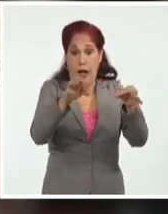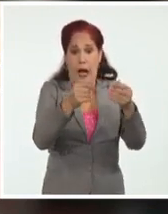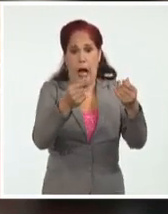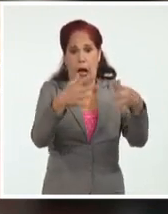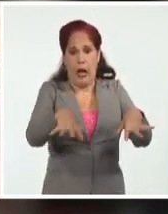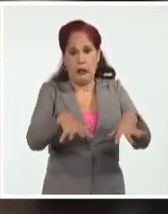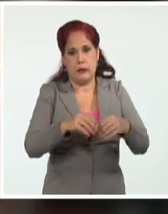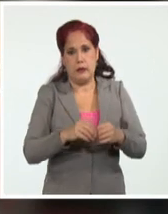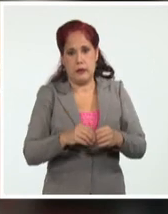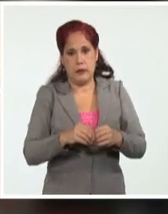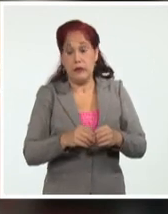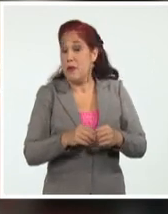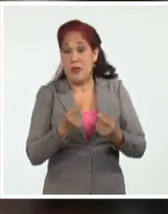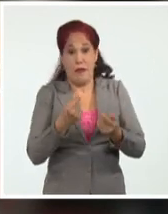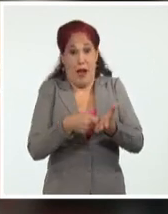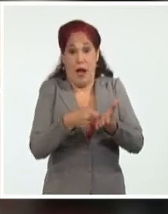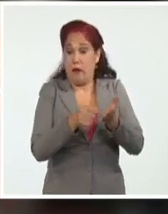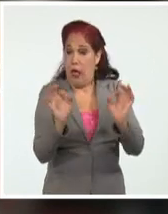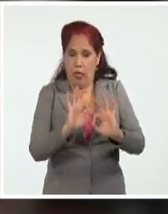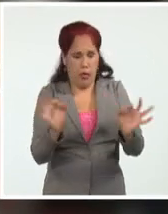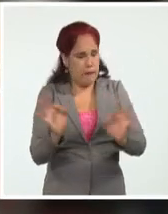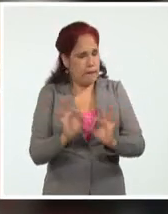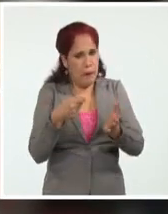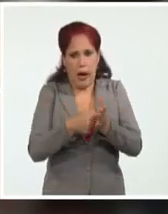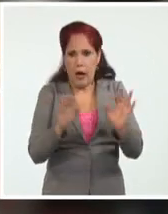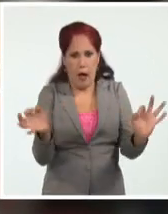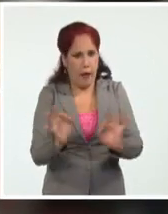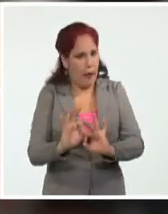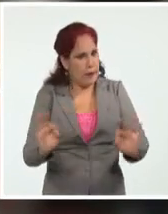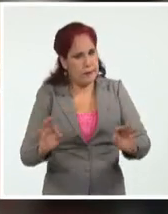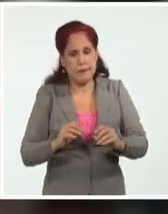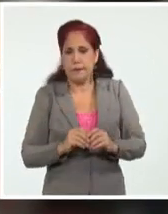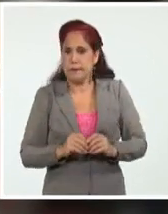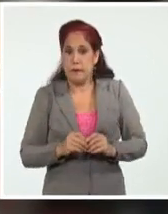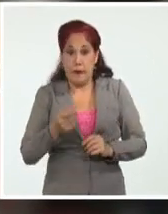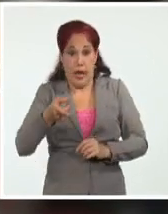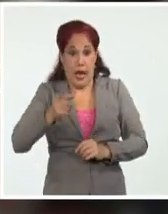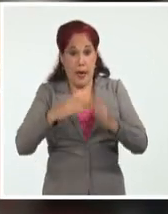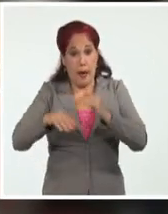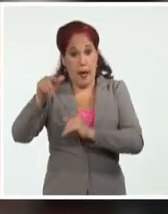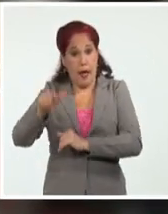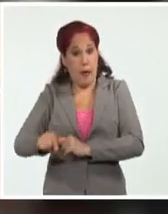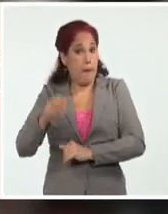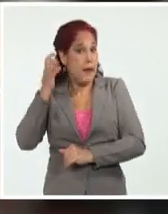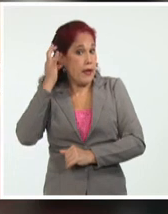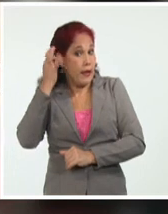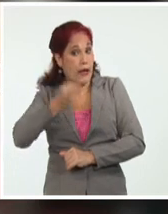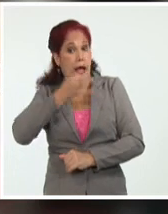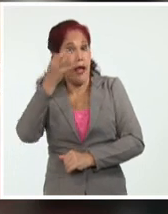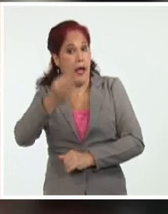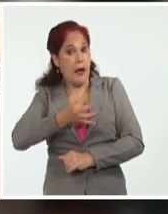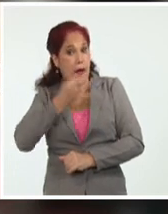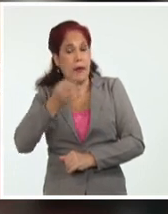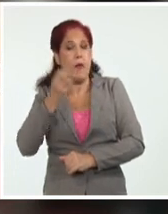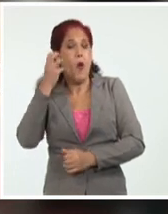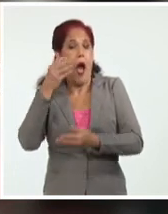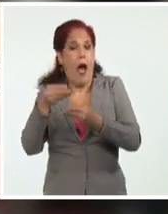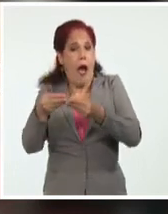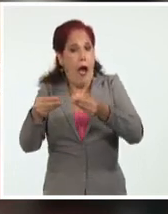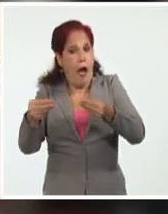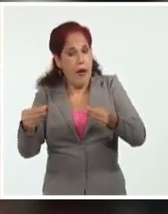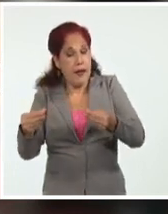gratuita. Eso es algo fundamental. No hay que pagar absolutamente nada. Ayer la ministra hacía referencia, por ejemplo, al caso de la harina, porque